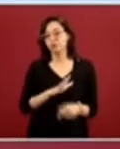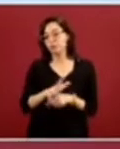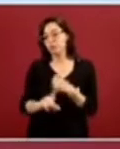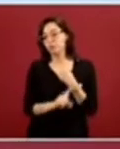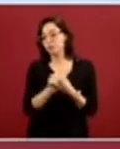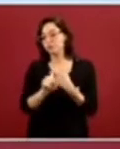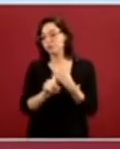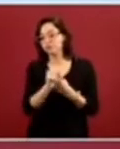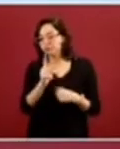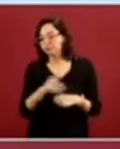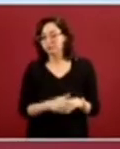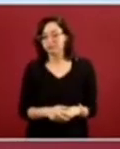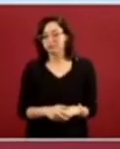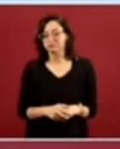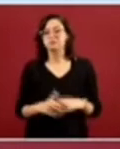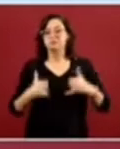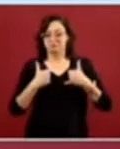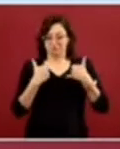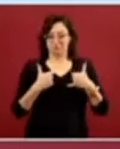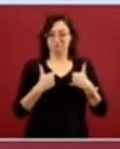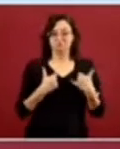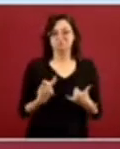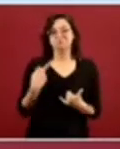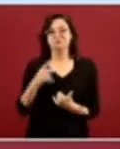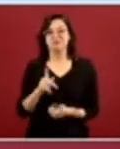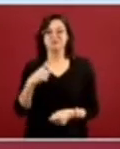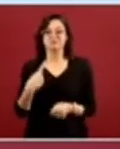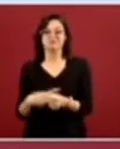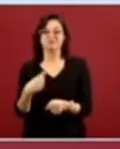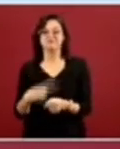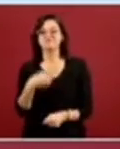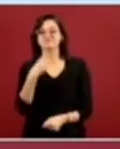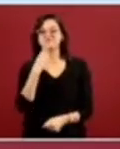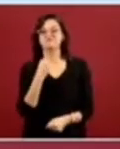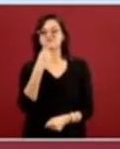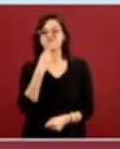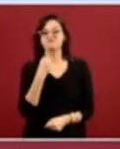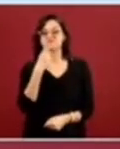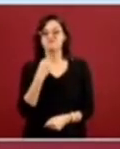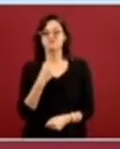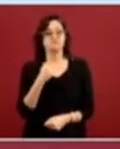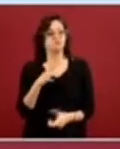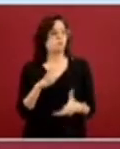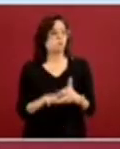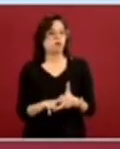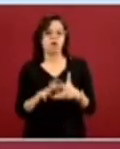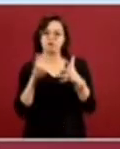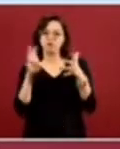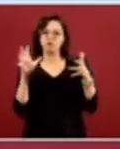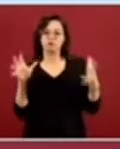grandes prevalencias de diabetes, una de las más grandes del mundo,